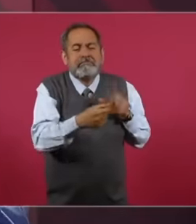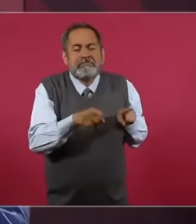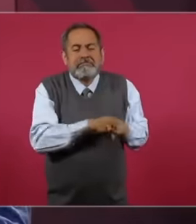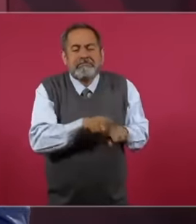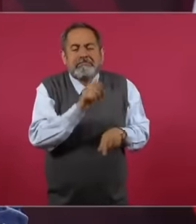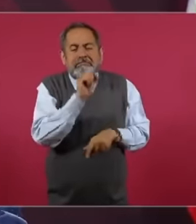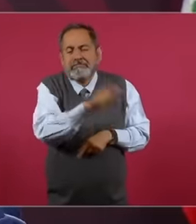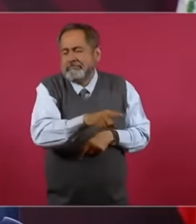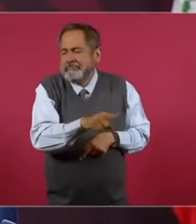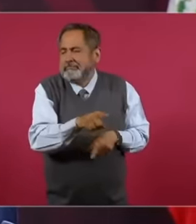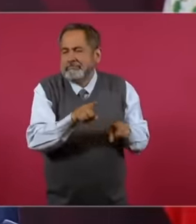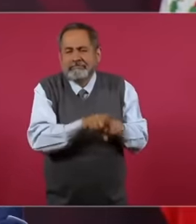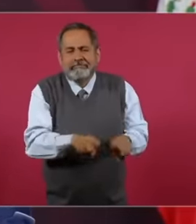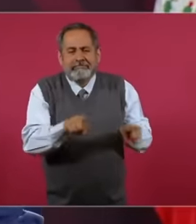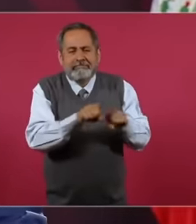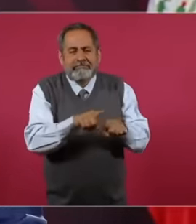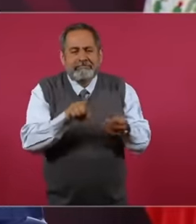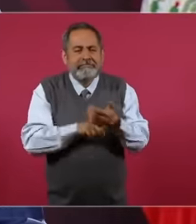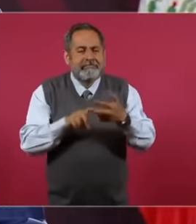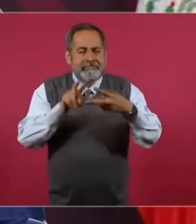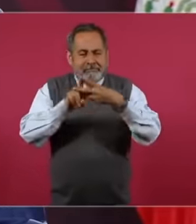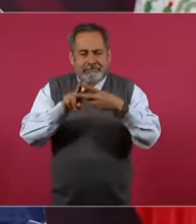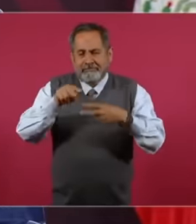sobre lo mismo del narcotráfico,